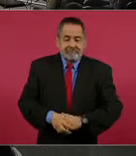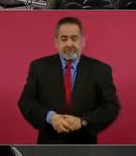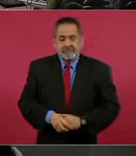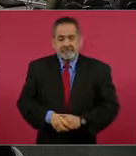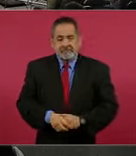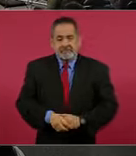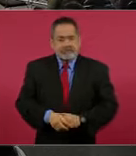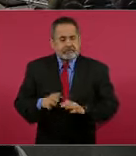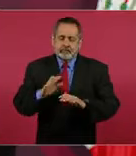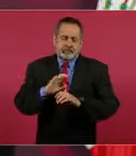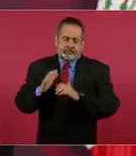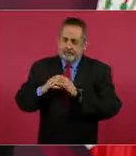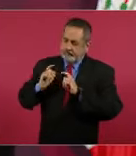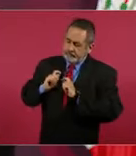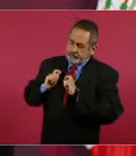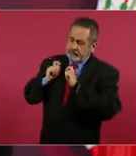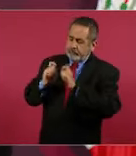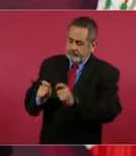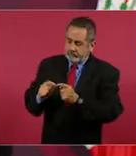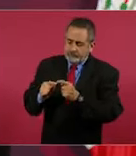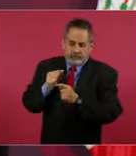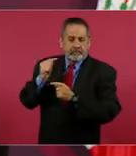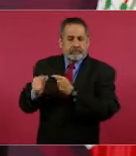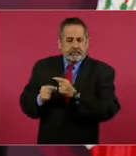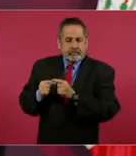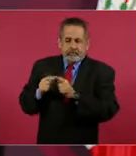tiene que haber relevo generacional,